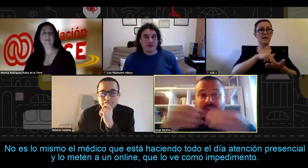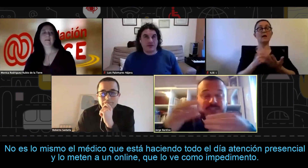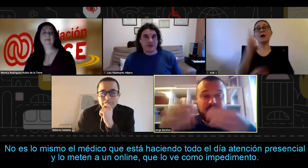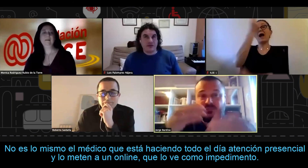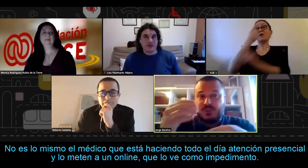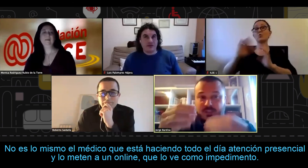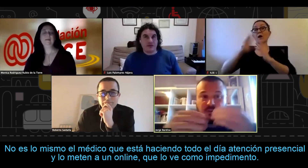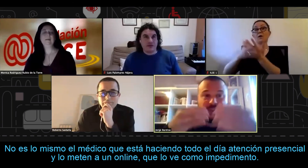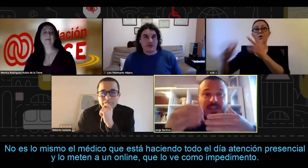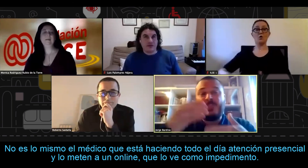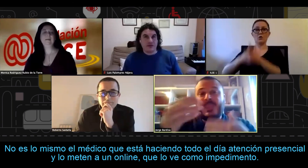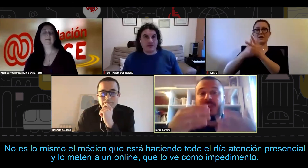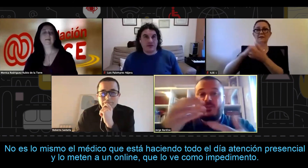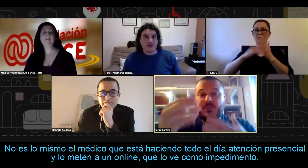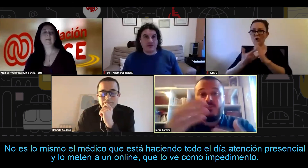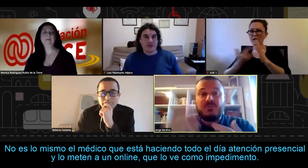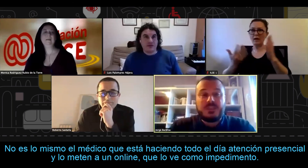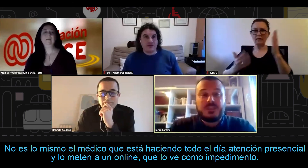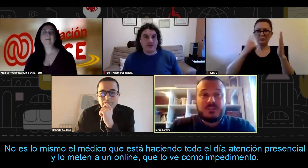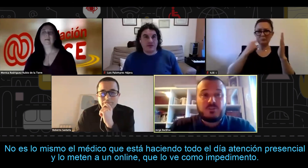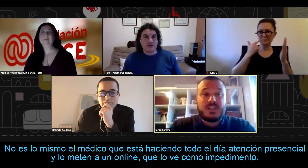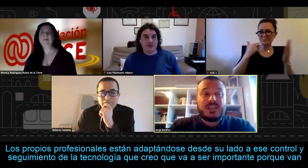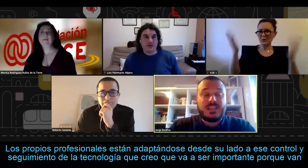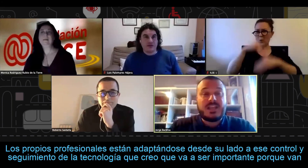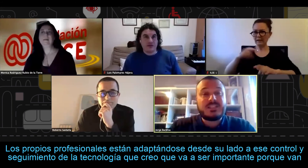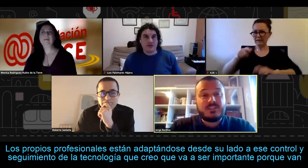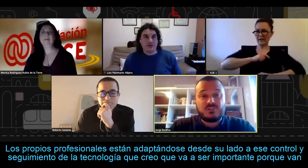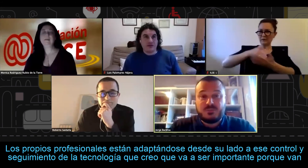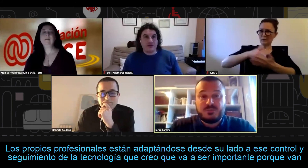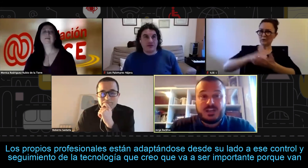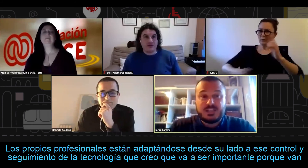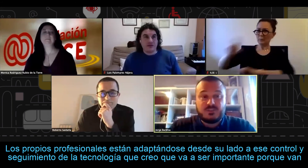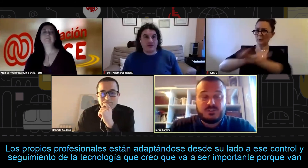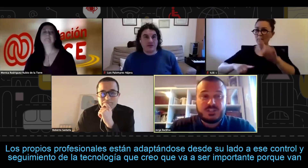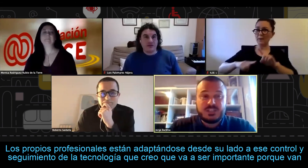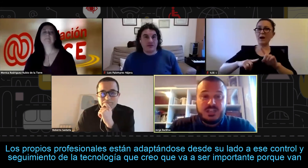está acostumbrado a la tecnología, que lo ve como un impedimento, que el que ya se ha hecho sus maneras a